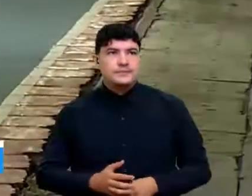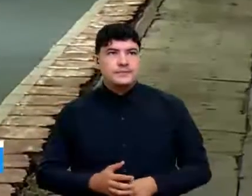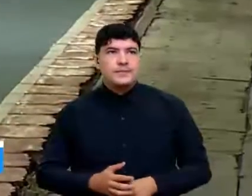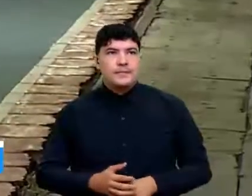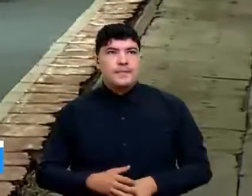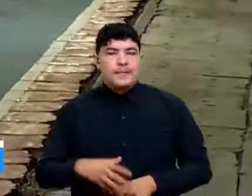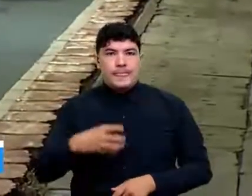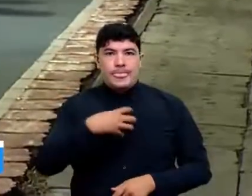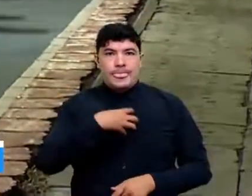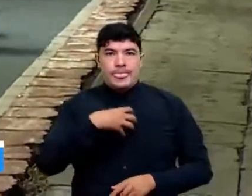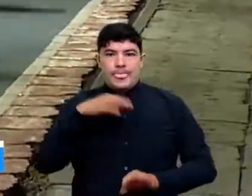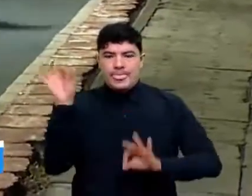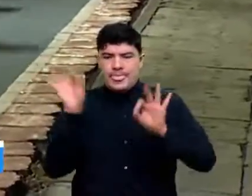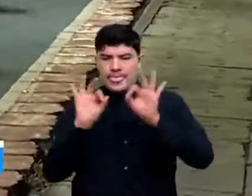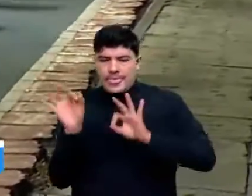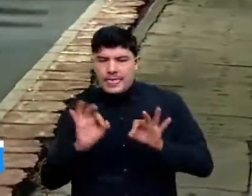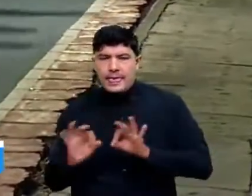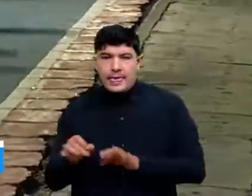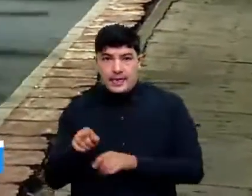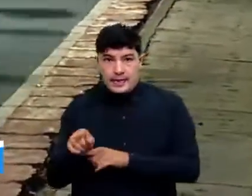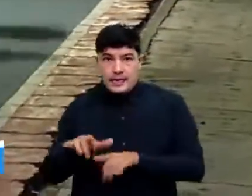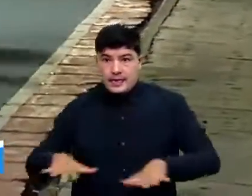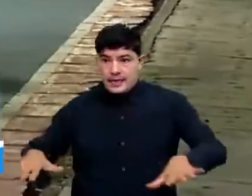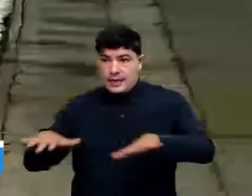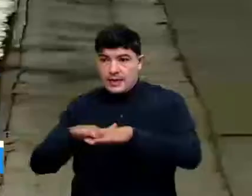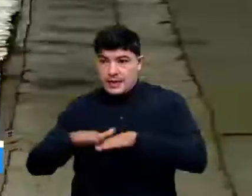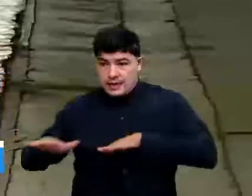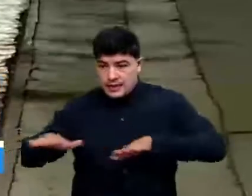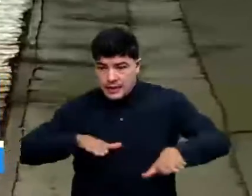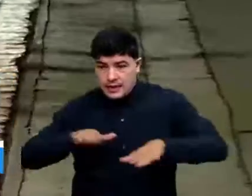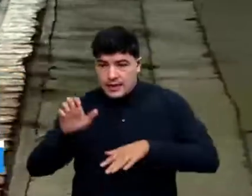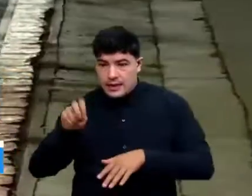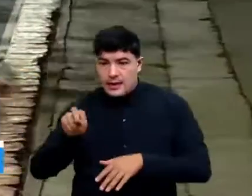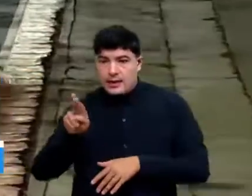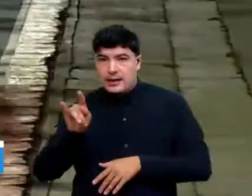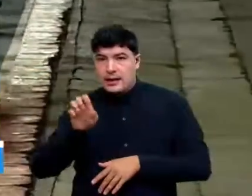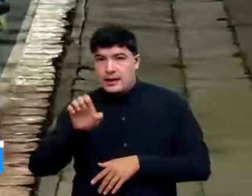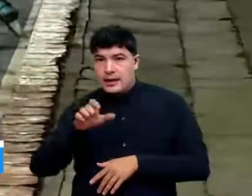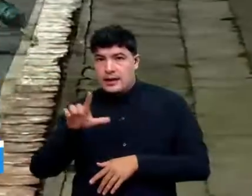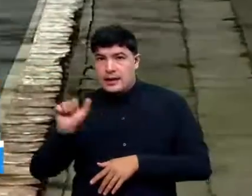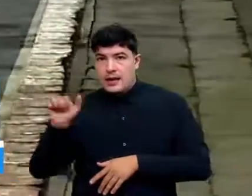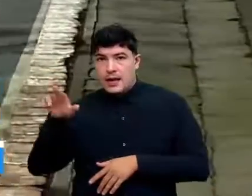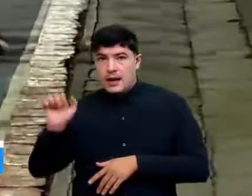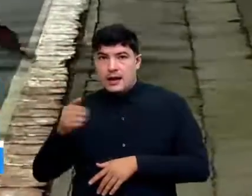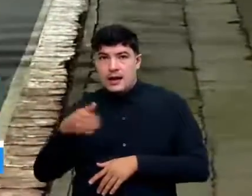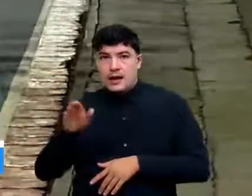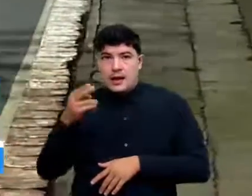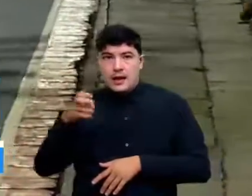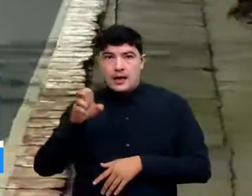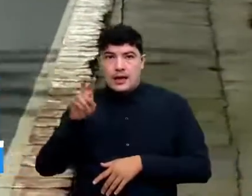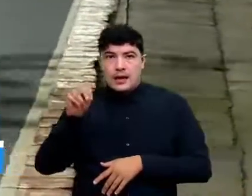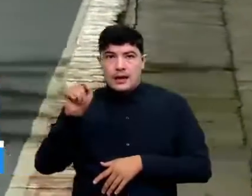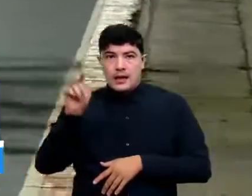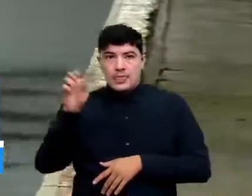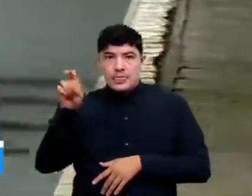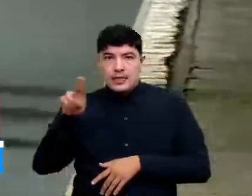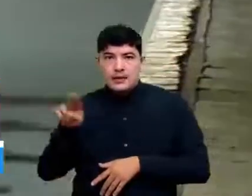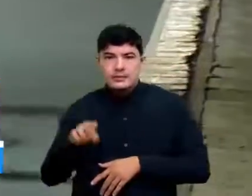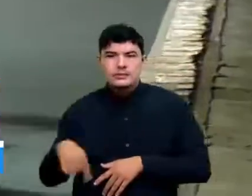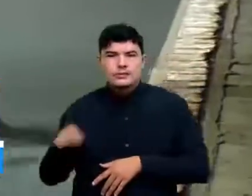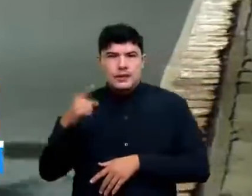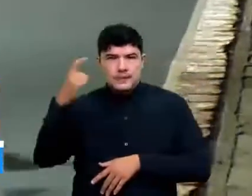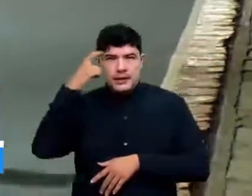Las competencias se realizarán en la recién adecuada pista Enrique Lara Hernández. El evento servirá como preselectivo departamental pensando en el campeonato